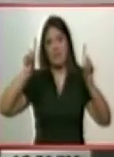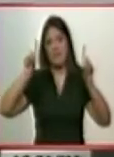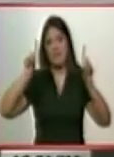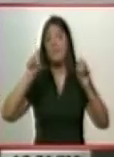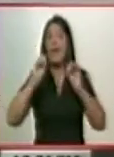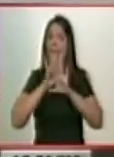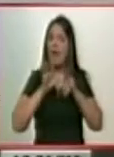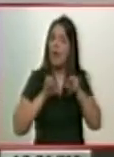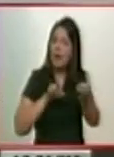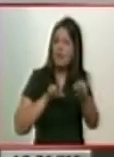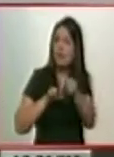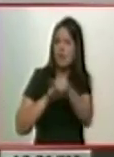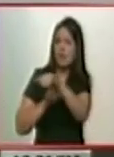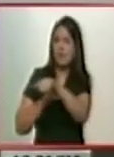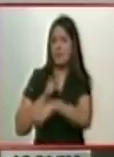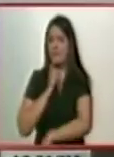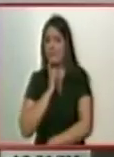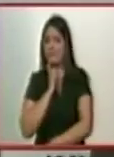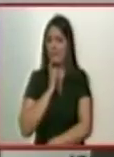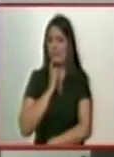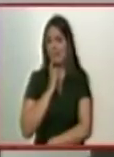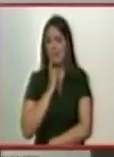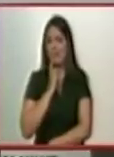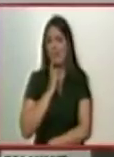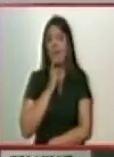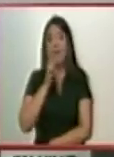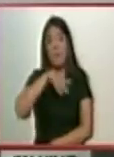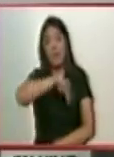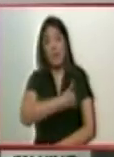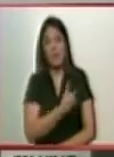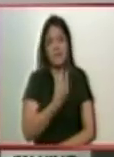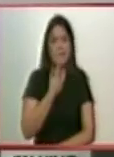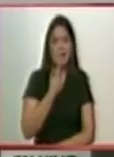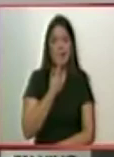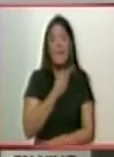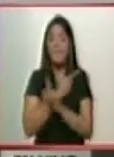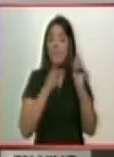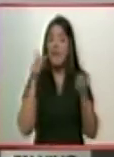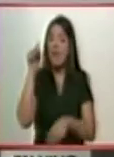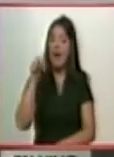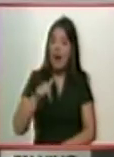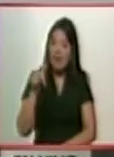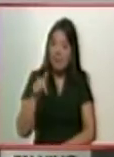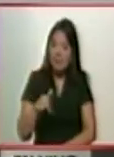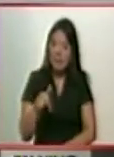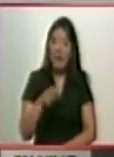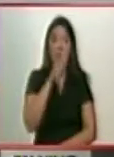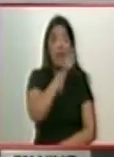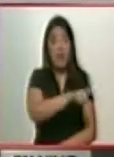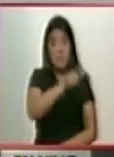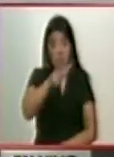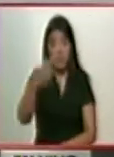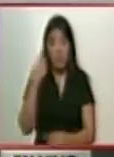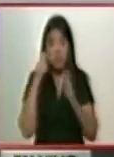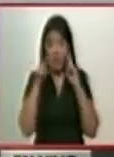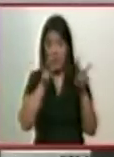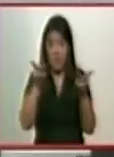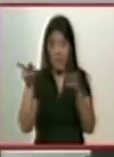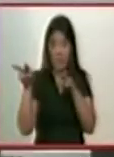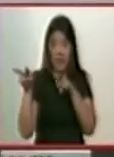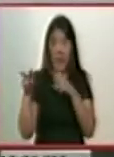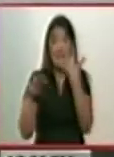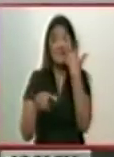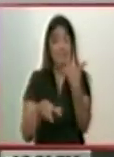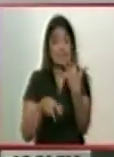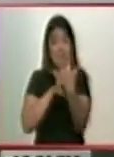centros de investigación suponen desafíos para las universidades y aquí estos compañeros del 20 25